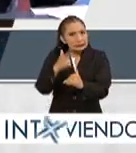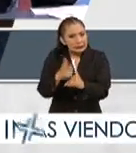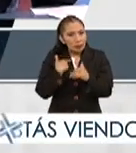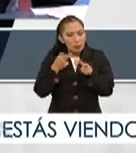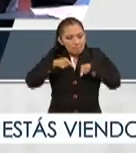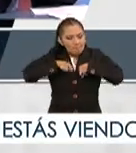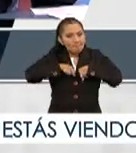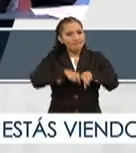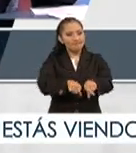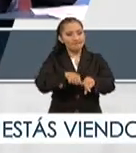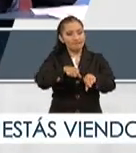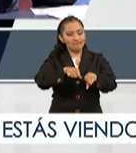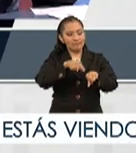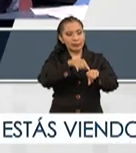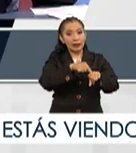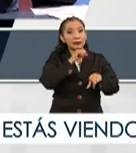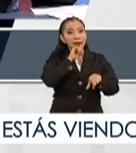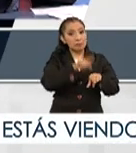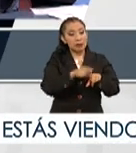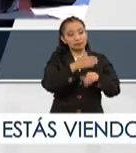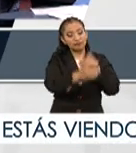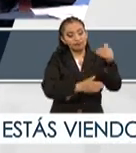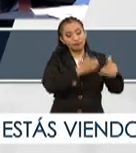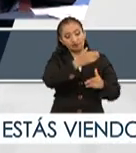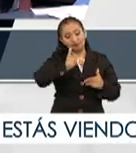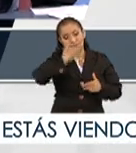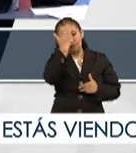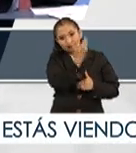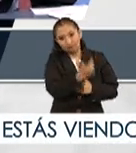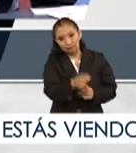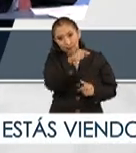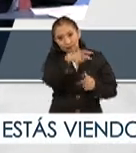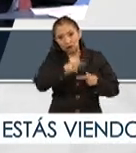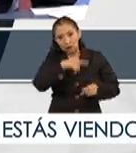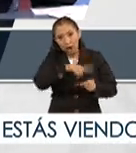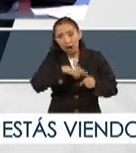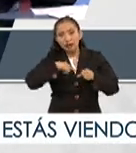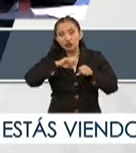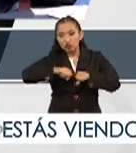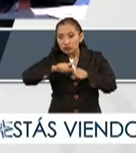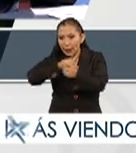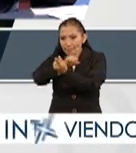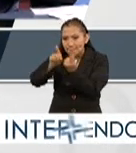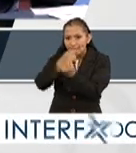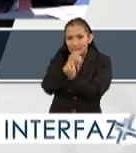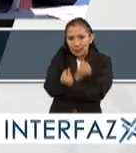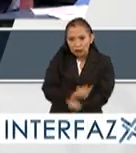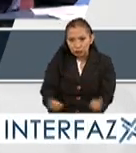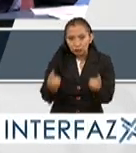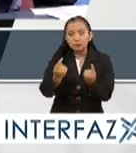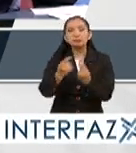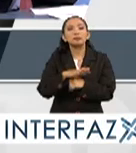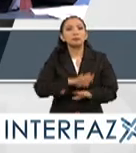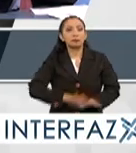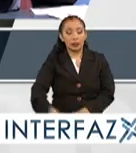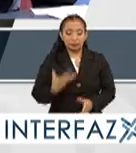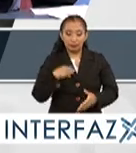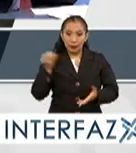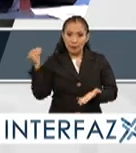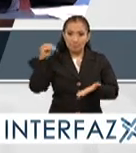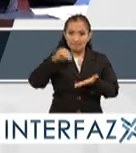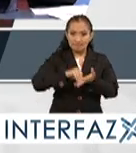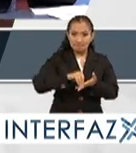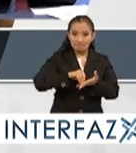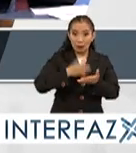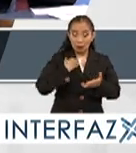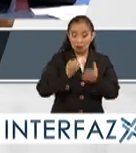manera simultánea, paralela, también en el desarrollo de estas habilidades personales y sociales de las niñas y niños. Y luego incluimos